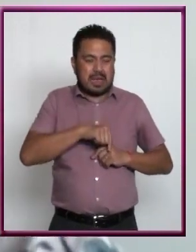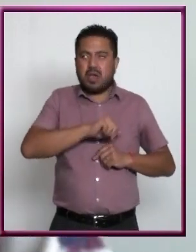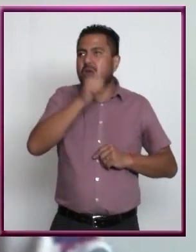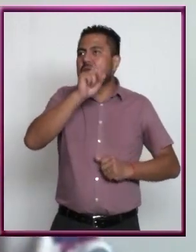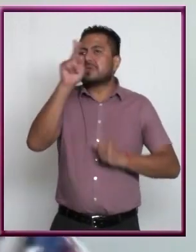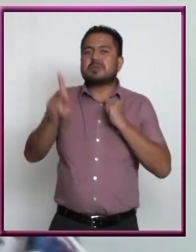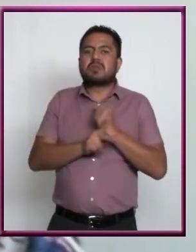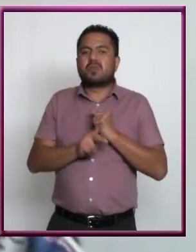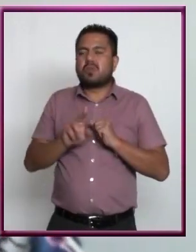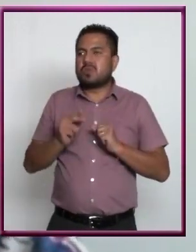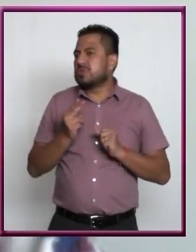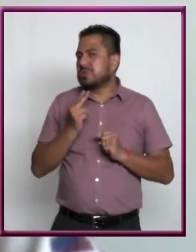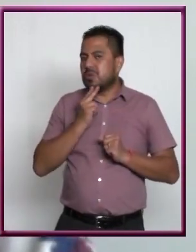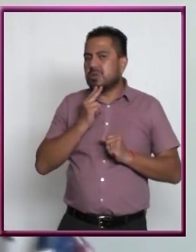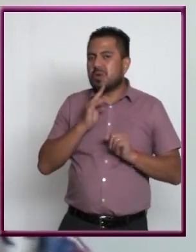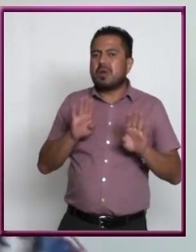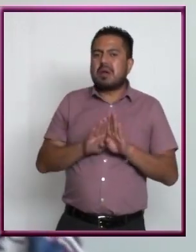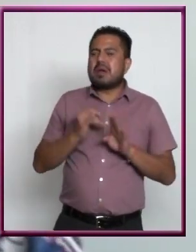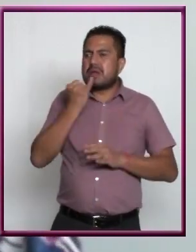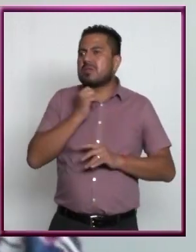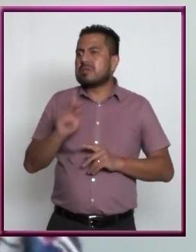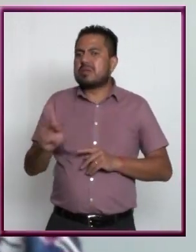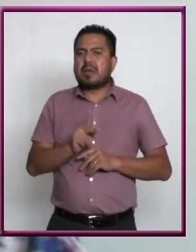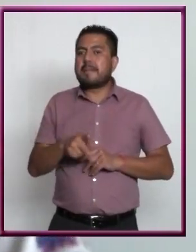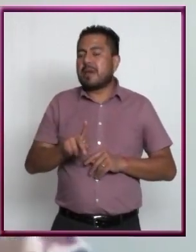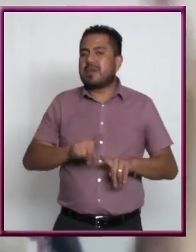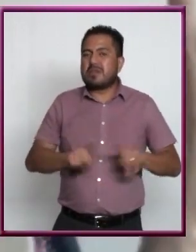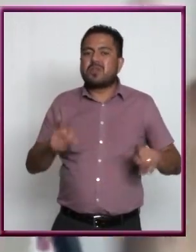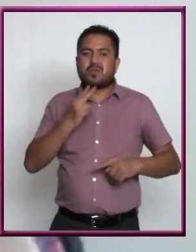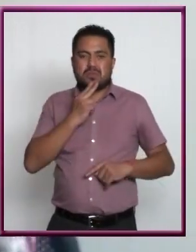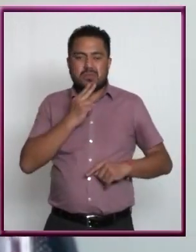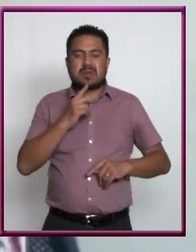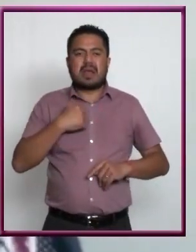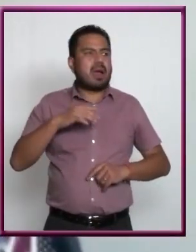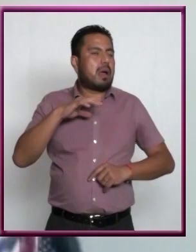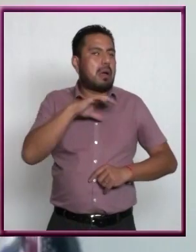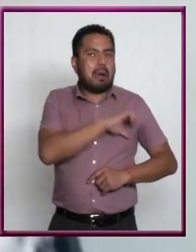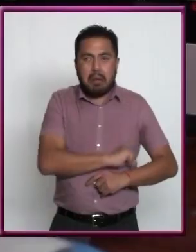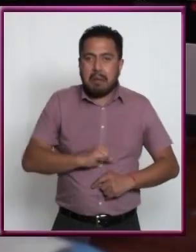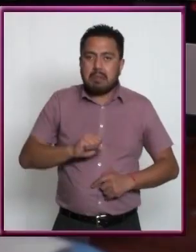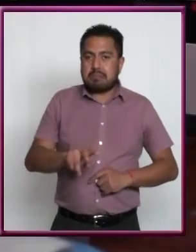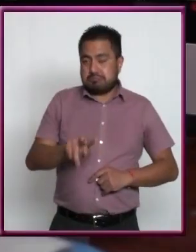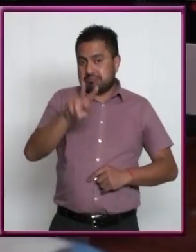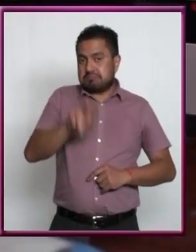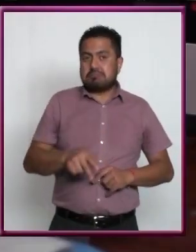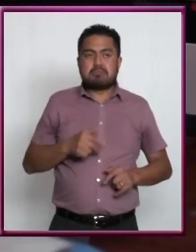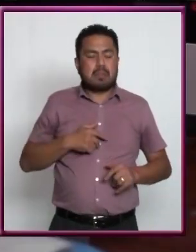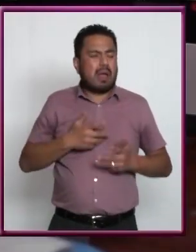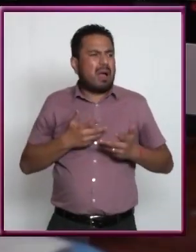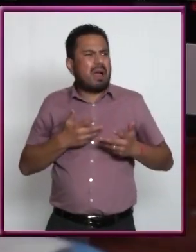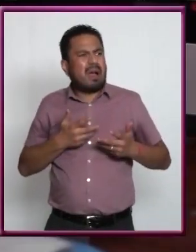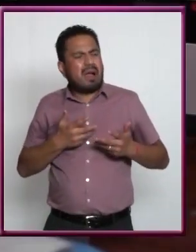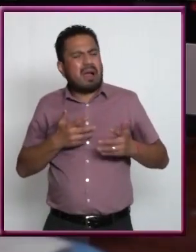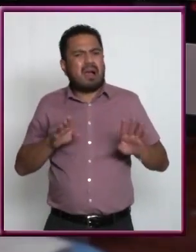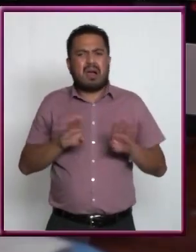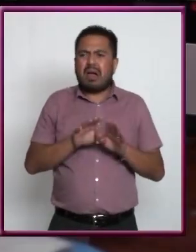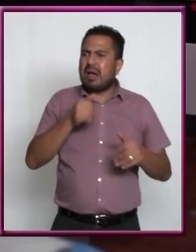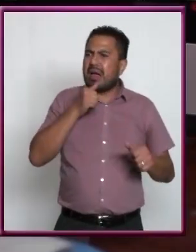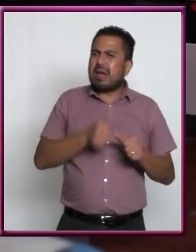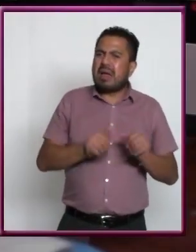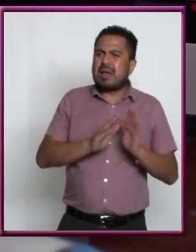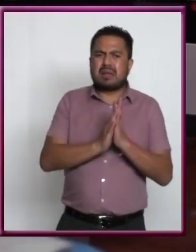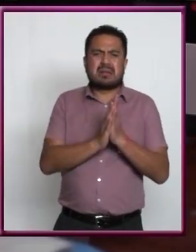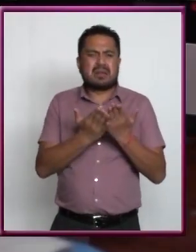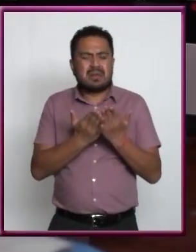aunque hablemos el mismo idioma, ¿no? De forma oficial, de alguna forma. Entonces, pues me encantó y la verdad es que sigo rodeada de letras,